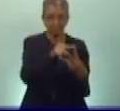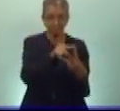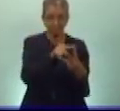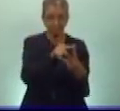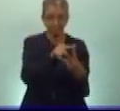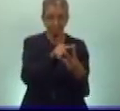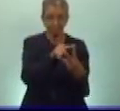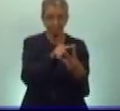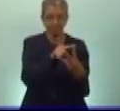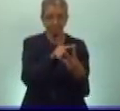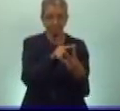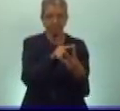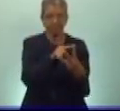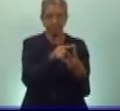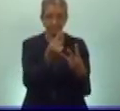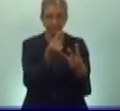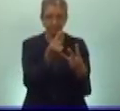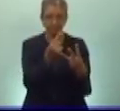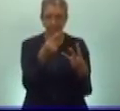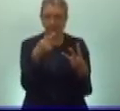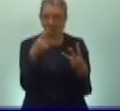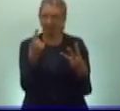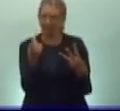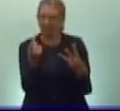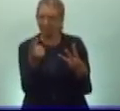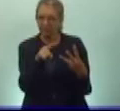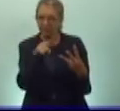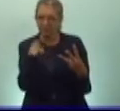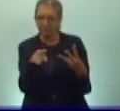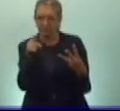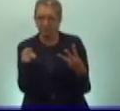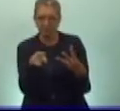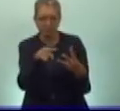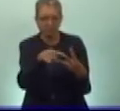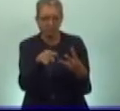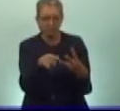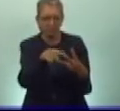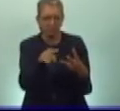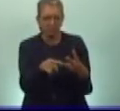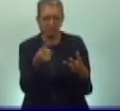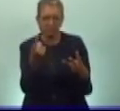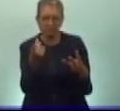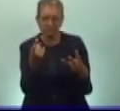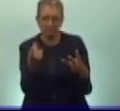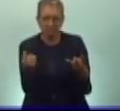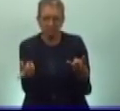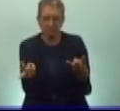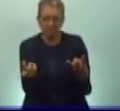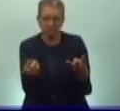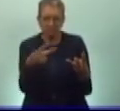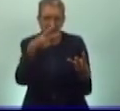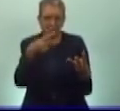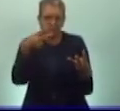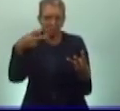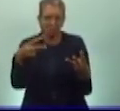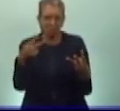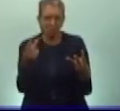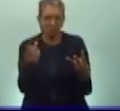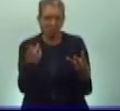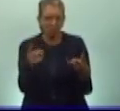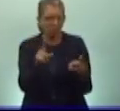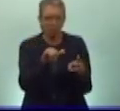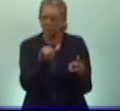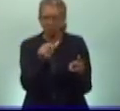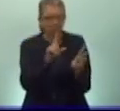7 plátanos los que teníamos que repartir. Observen. Fíjense que la primera niña tendría 3 plátanos y los otros 2 niños, 2